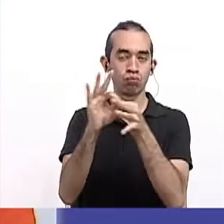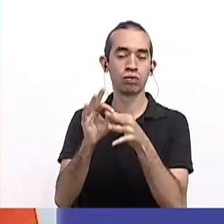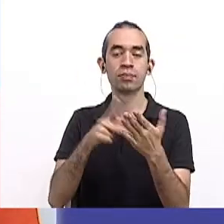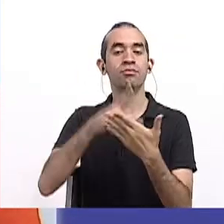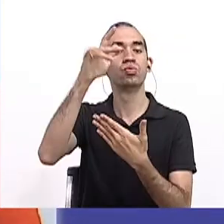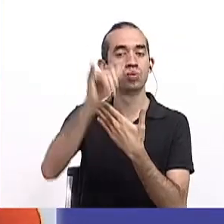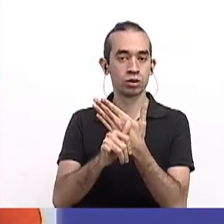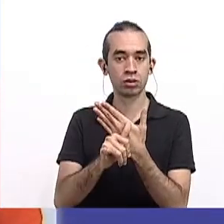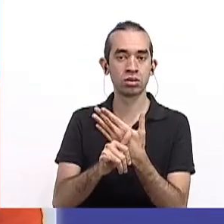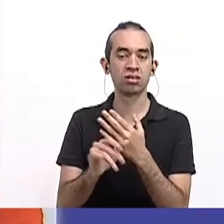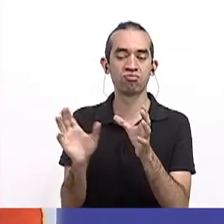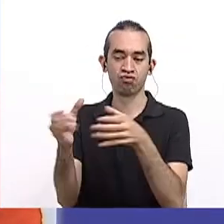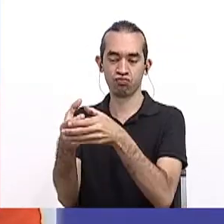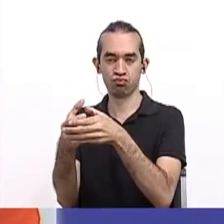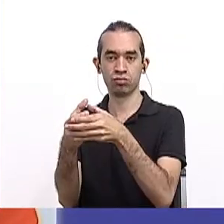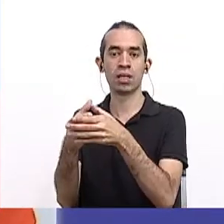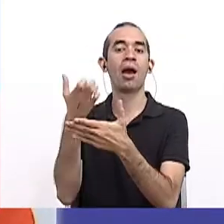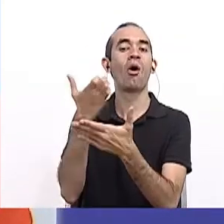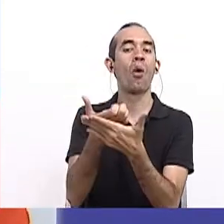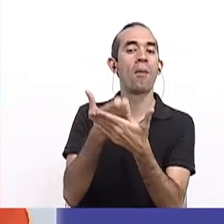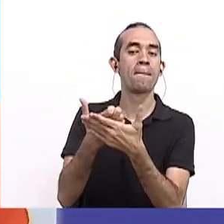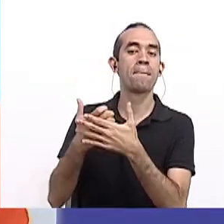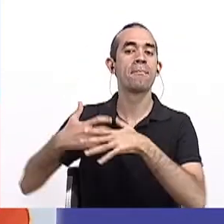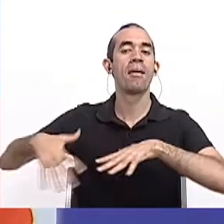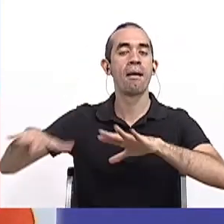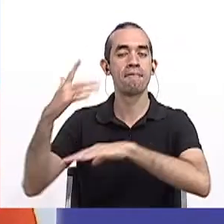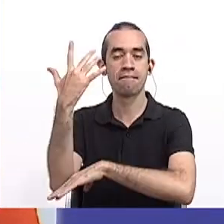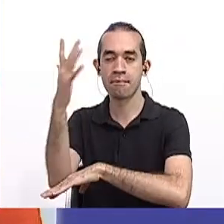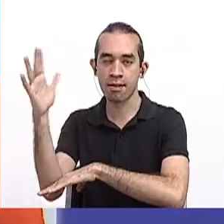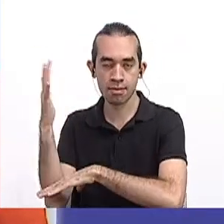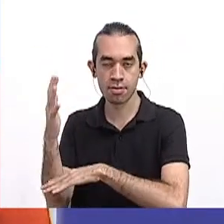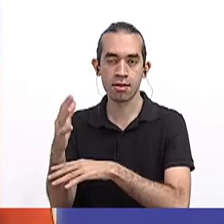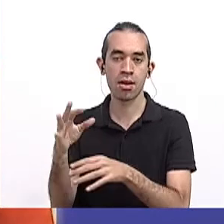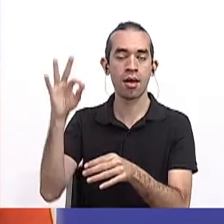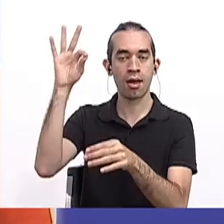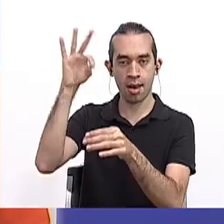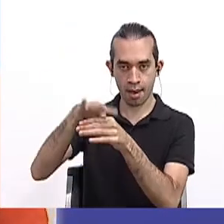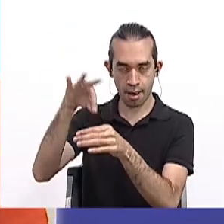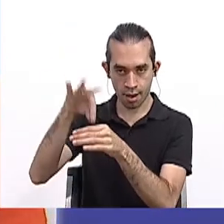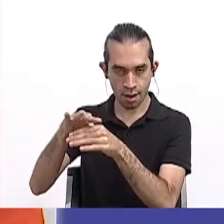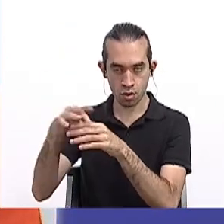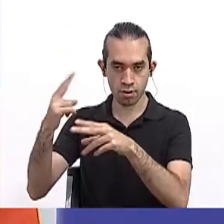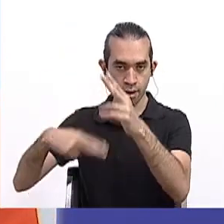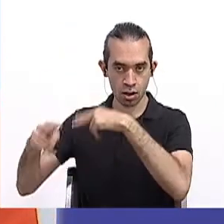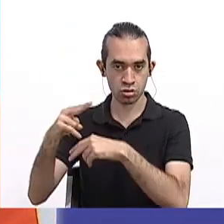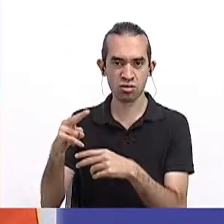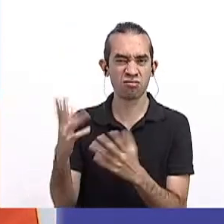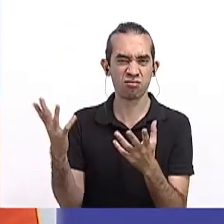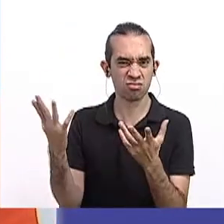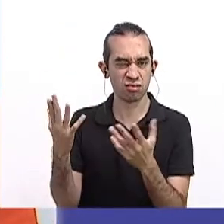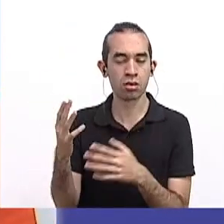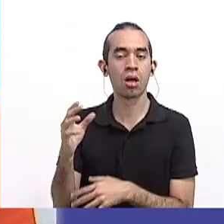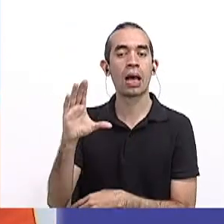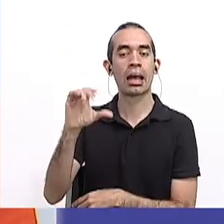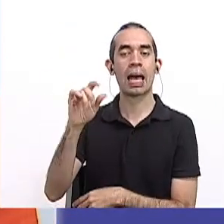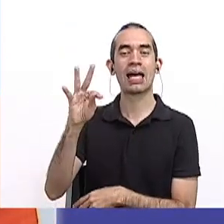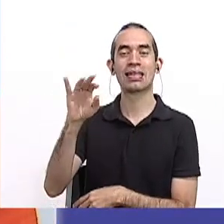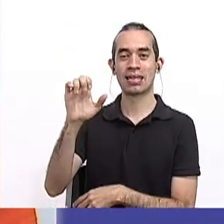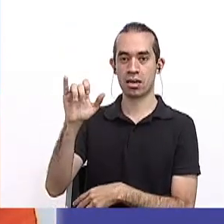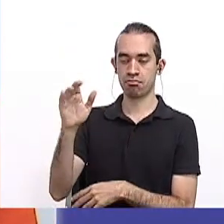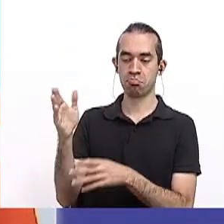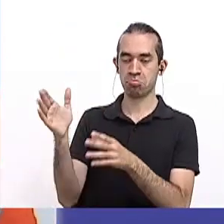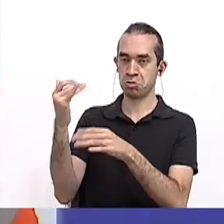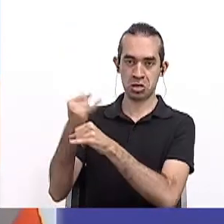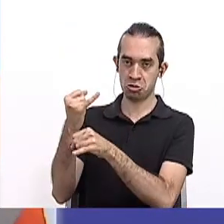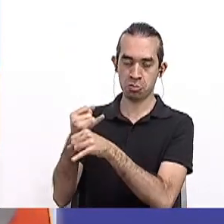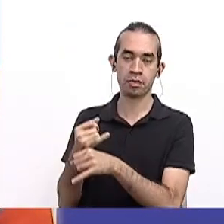de Economía, Ambiente y Agronegocios Sostenibles del CATI. Ella además es parte de una red